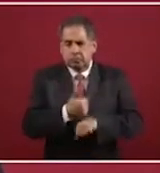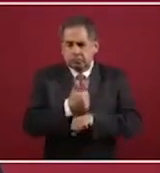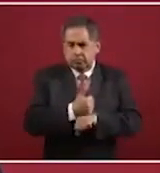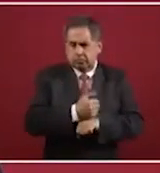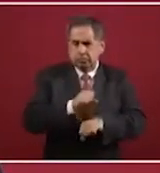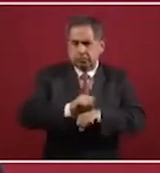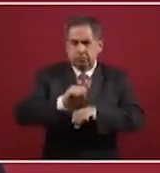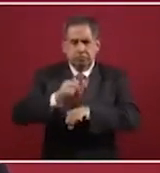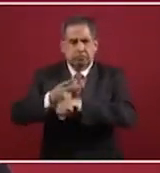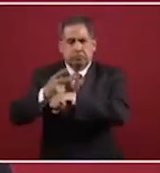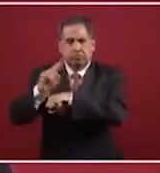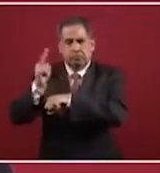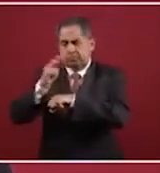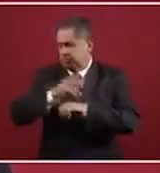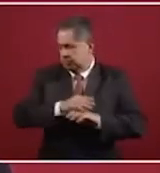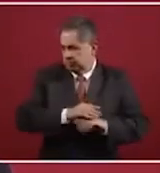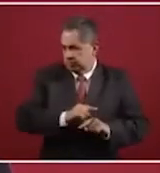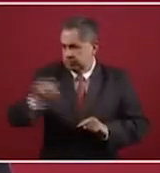escolaridad